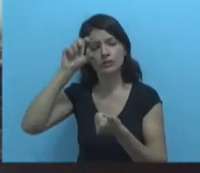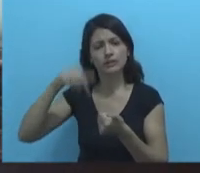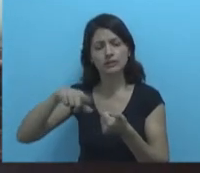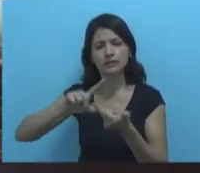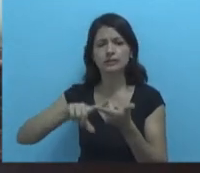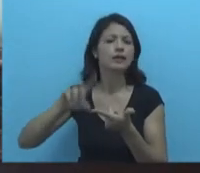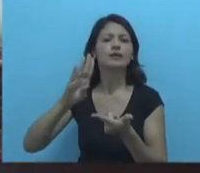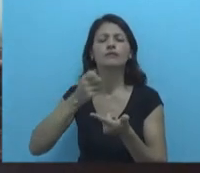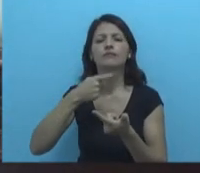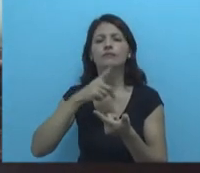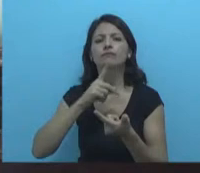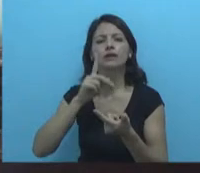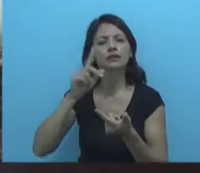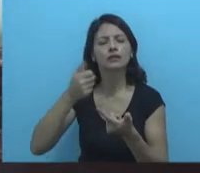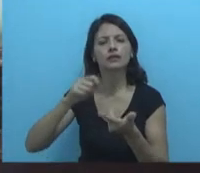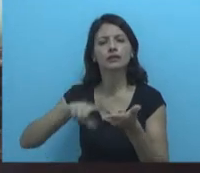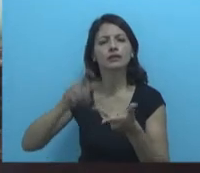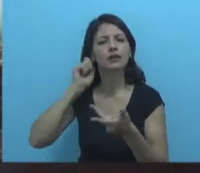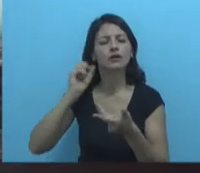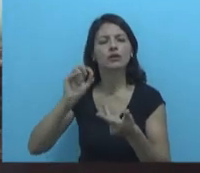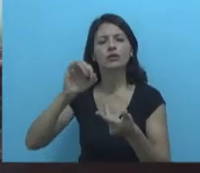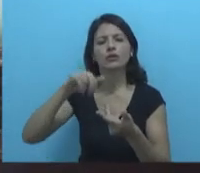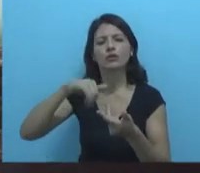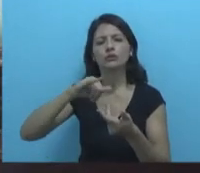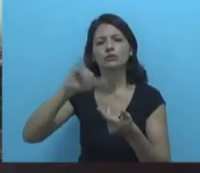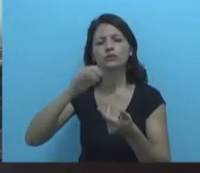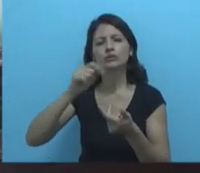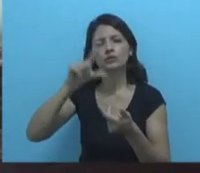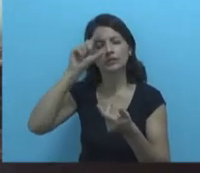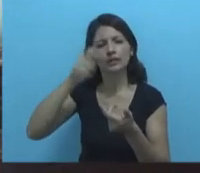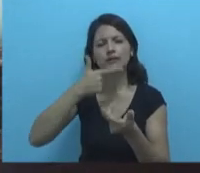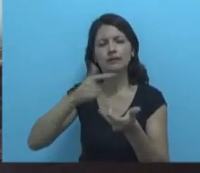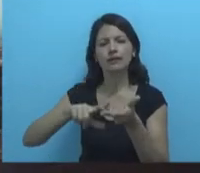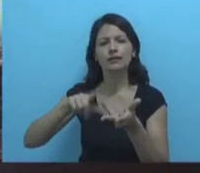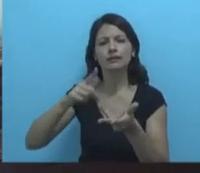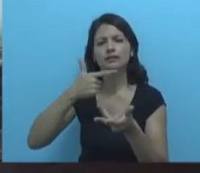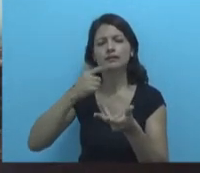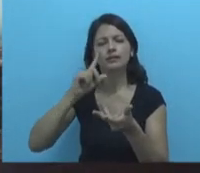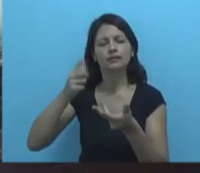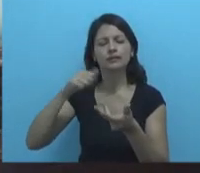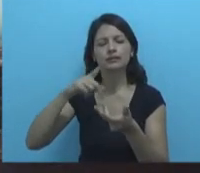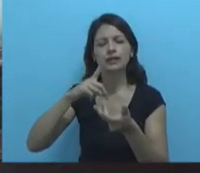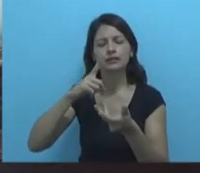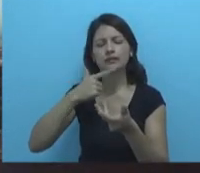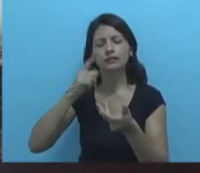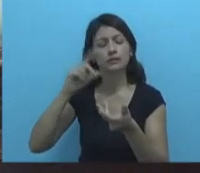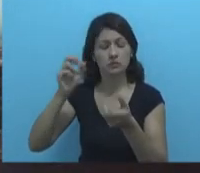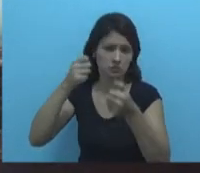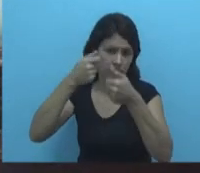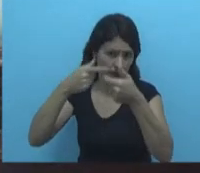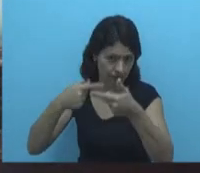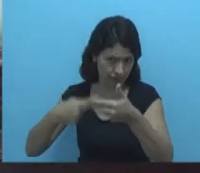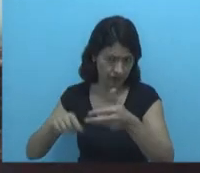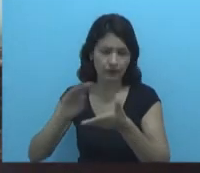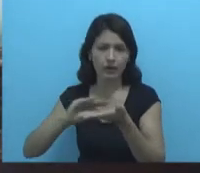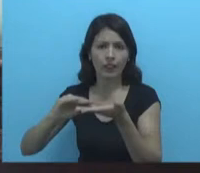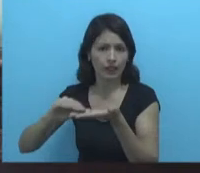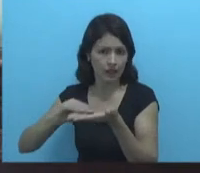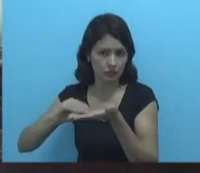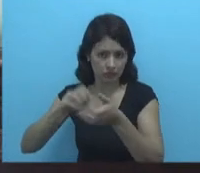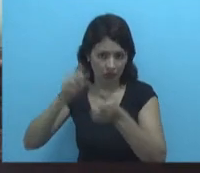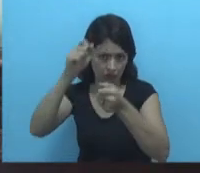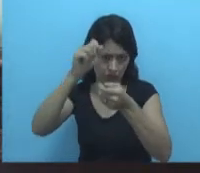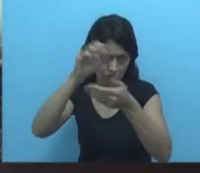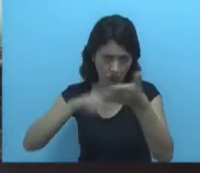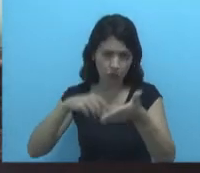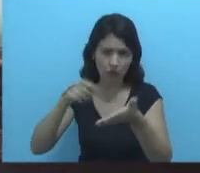Basile, Bastida, Di Stéfano, González, Orsiani, Ciancio y Puyaro, por el cual se solicita disponga